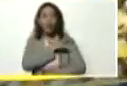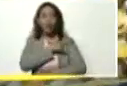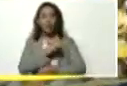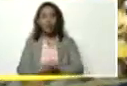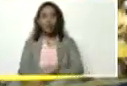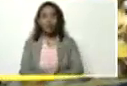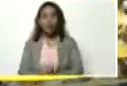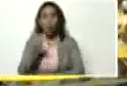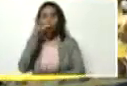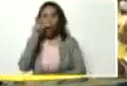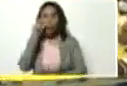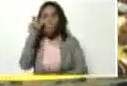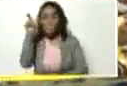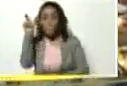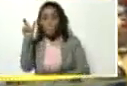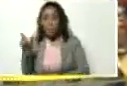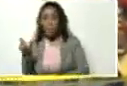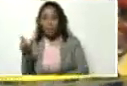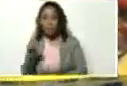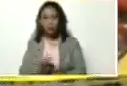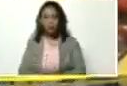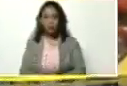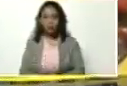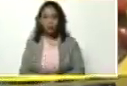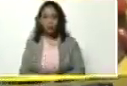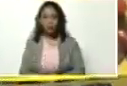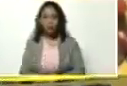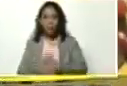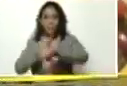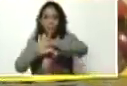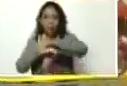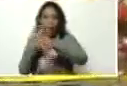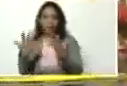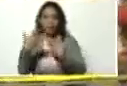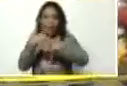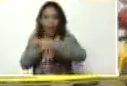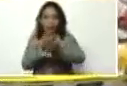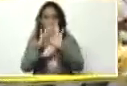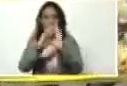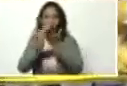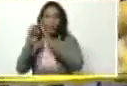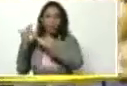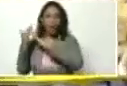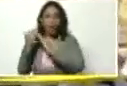Enrique Oria González, médico integral comunitario.